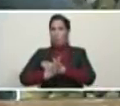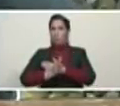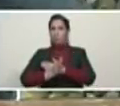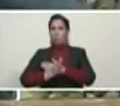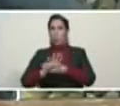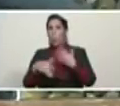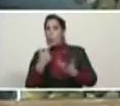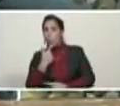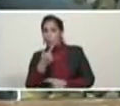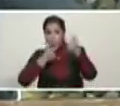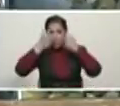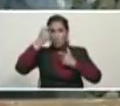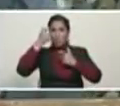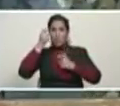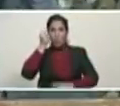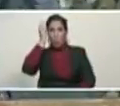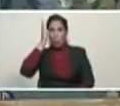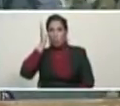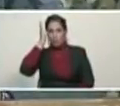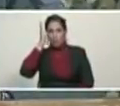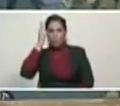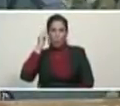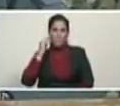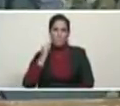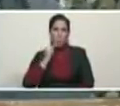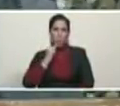digo concepto bolivariano.